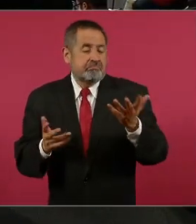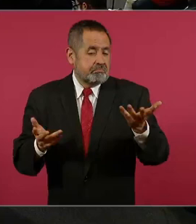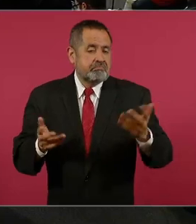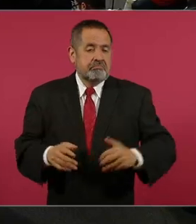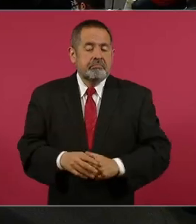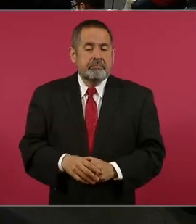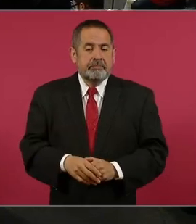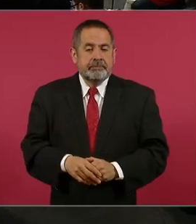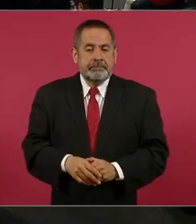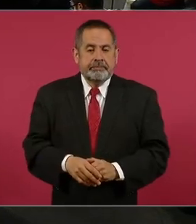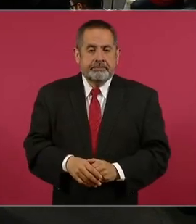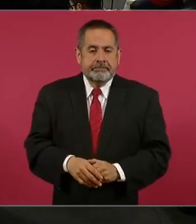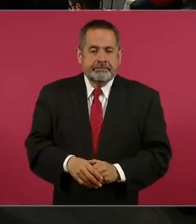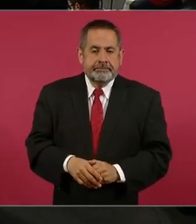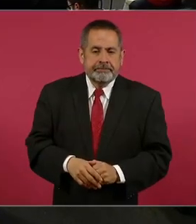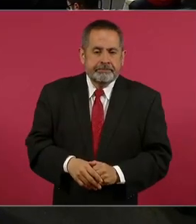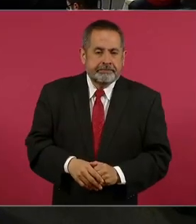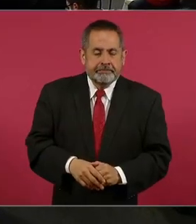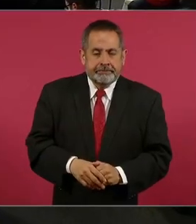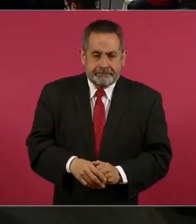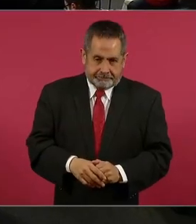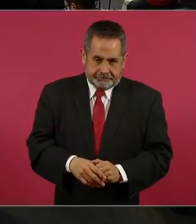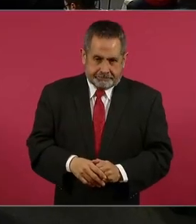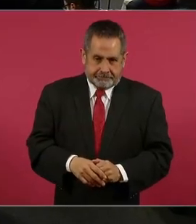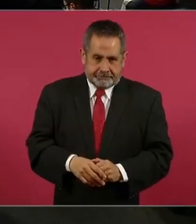O sea que la gente